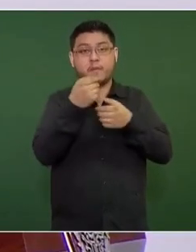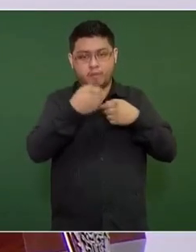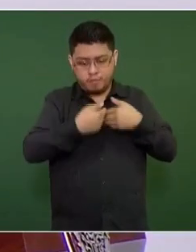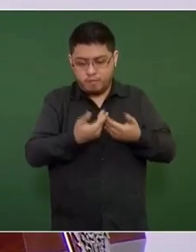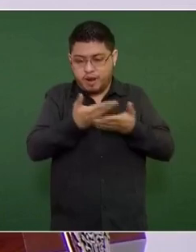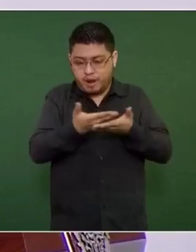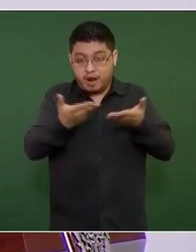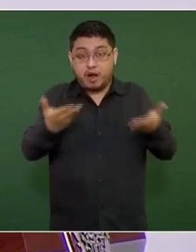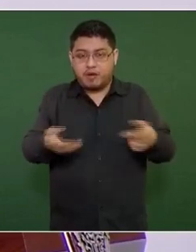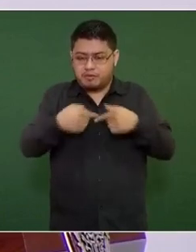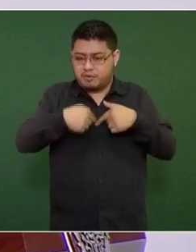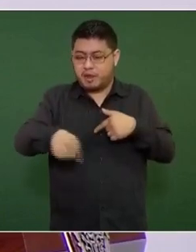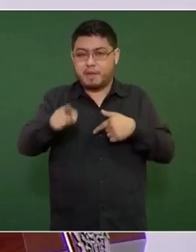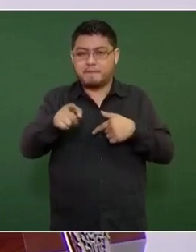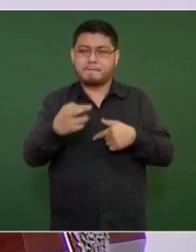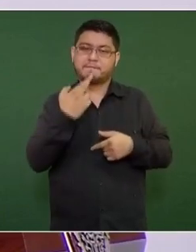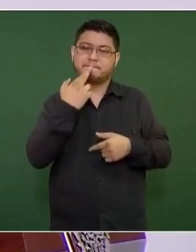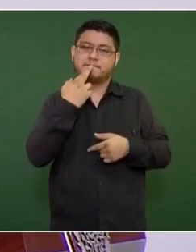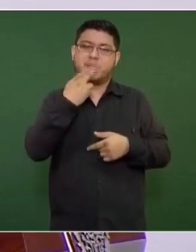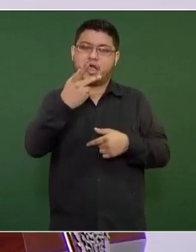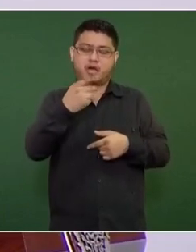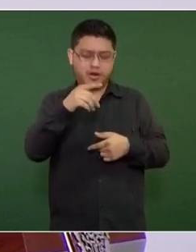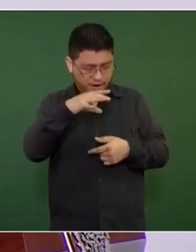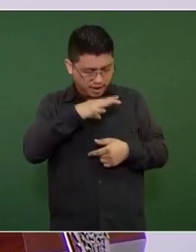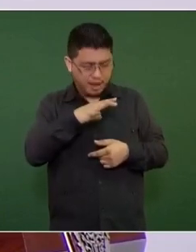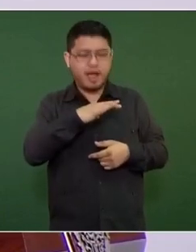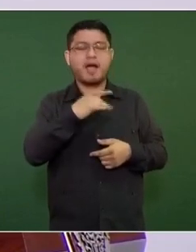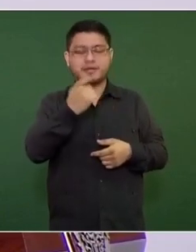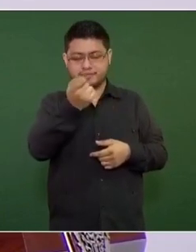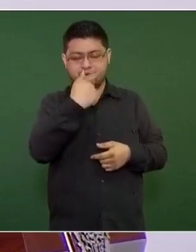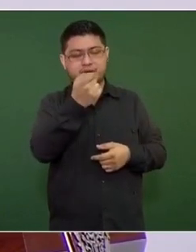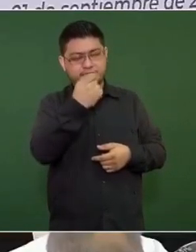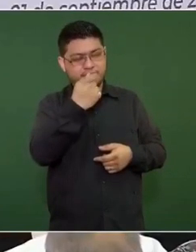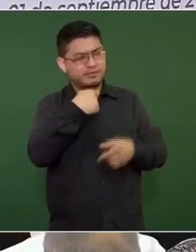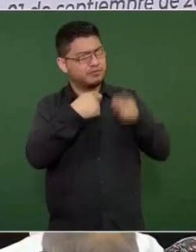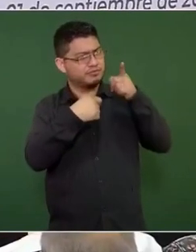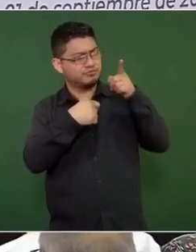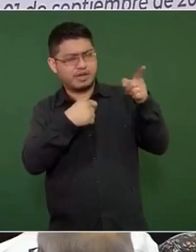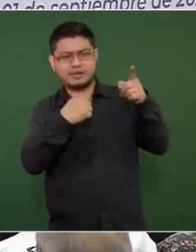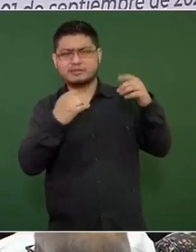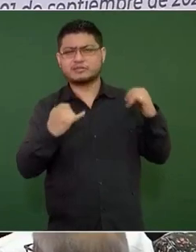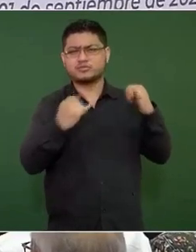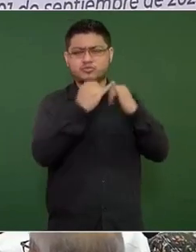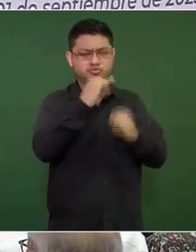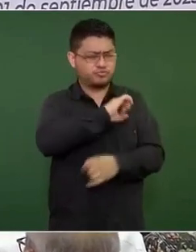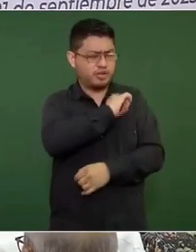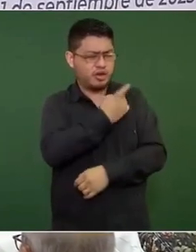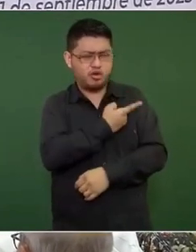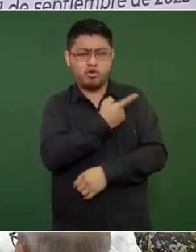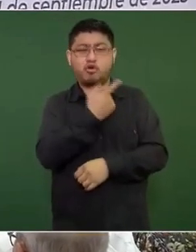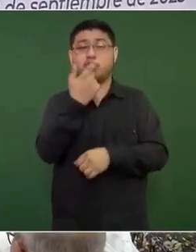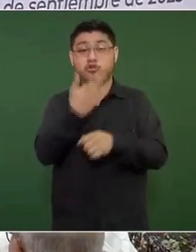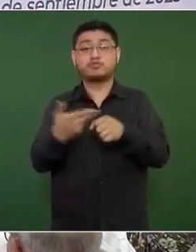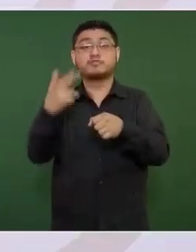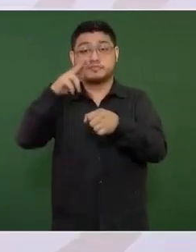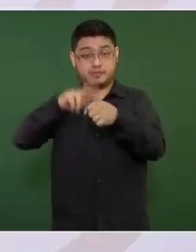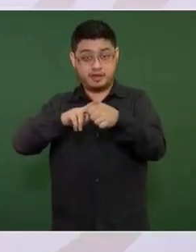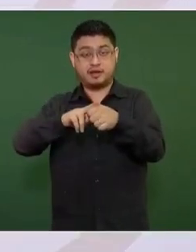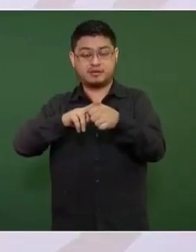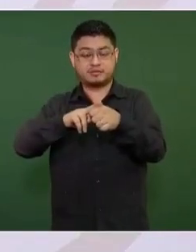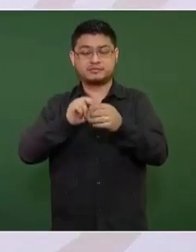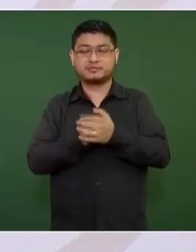mucho el abasto de medicamentos en centros de salud y en hospitales y además estamos